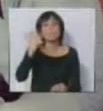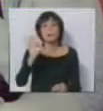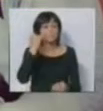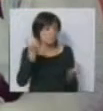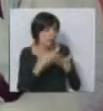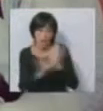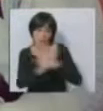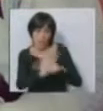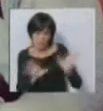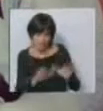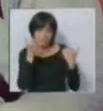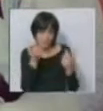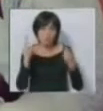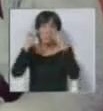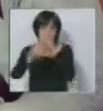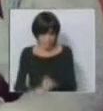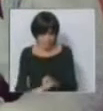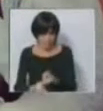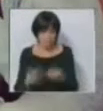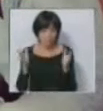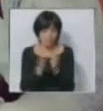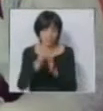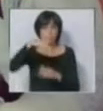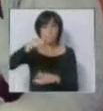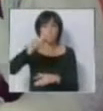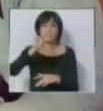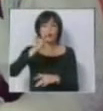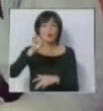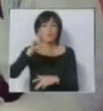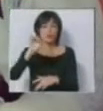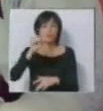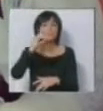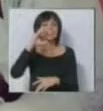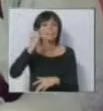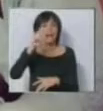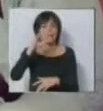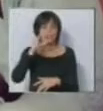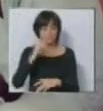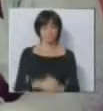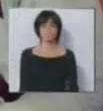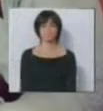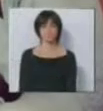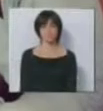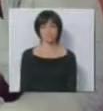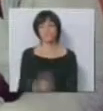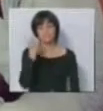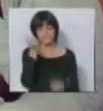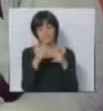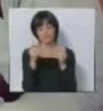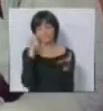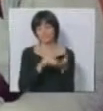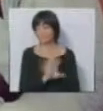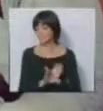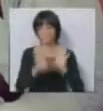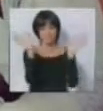disponible nuevamente para concretar el casamiento con Mauro Icardi. Ya tenemos fecha, ya está